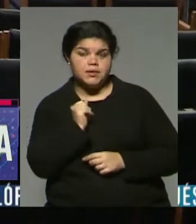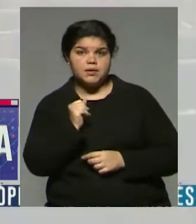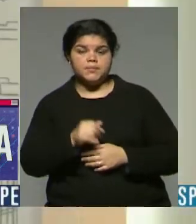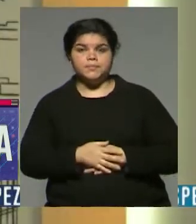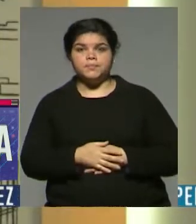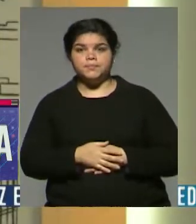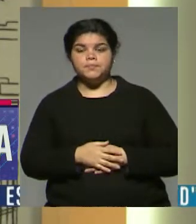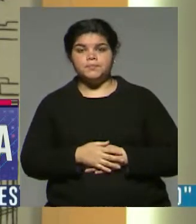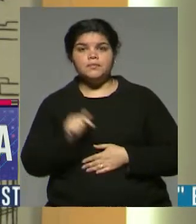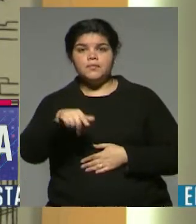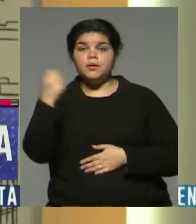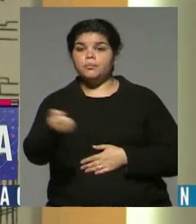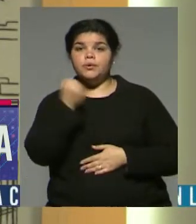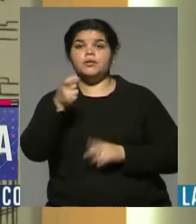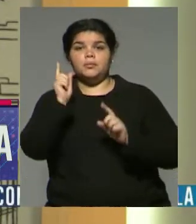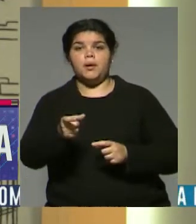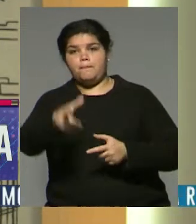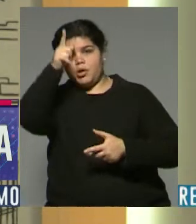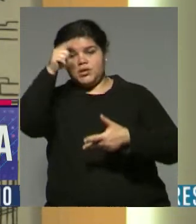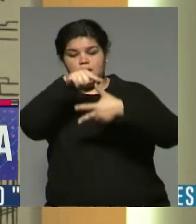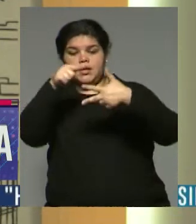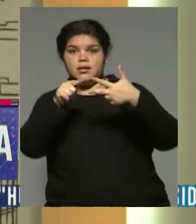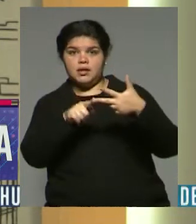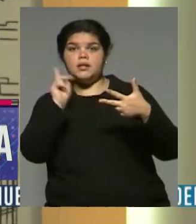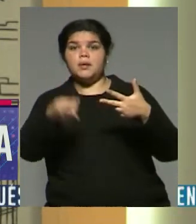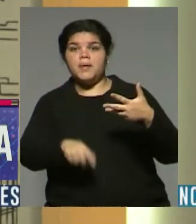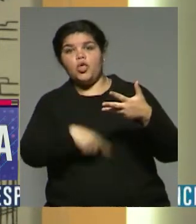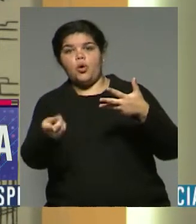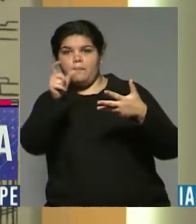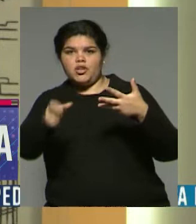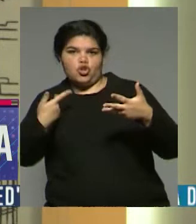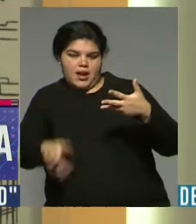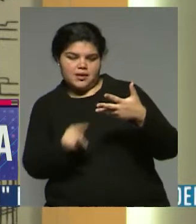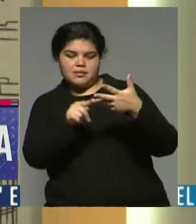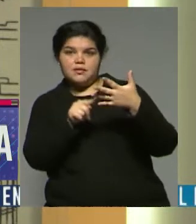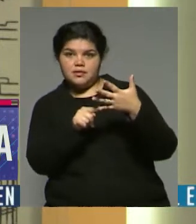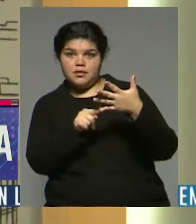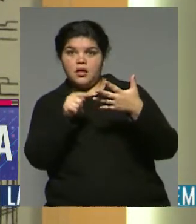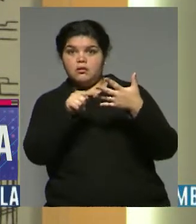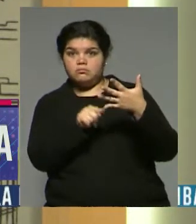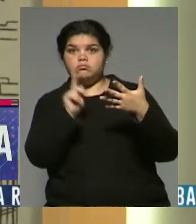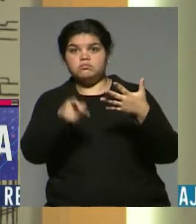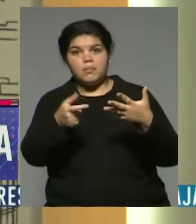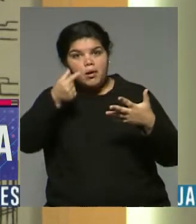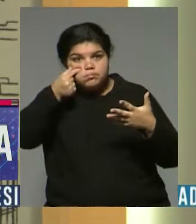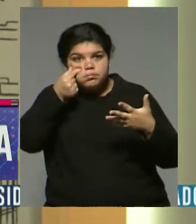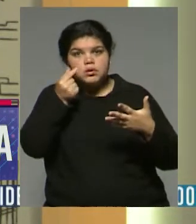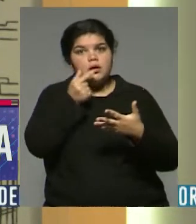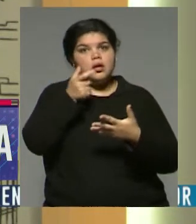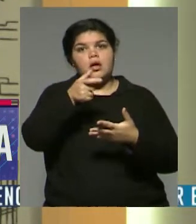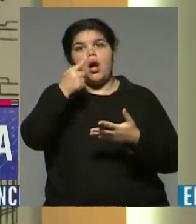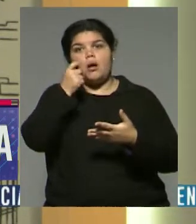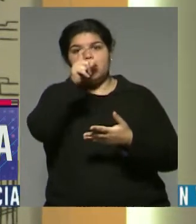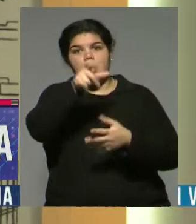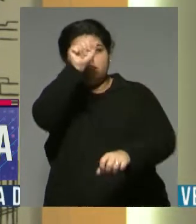Porque estuvieron presentes 3 policías y 2 civiles que dieron su testimonio, que estaban presenciando precisamente cuando fue detenido